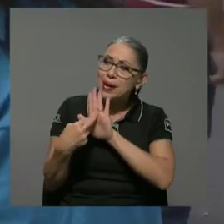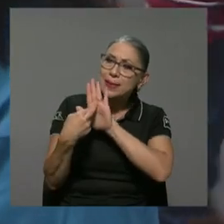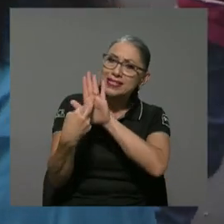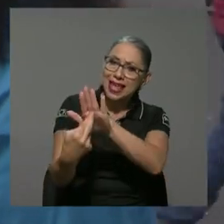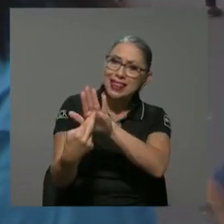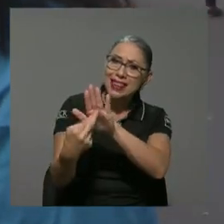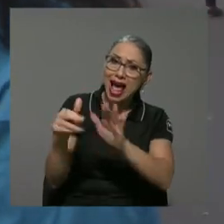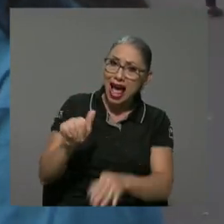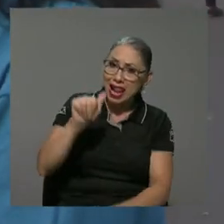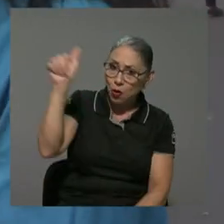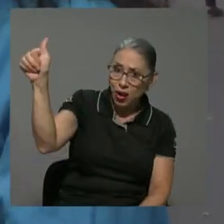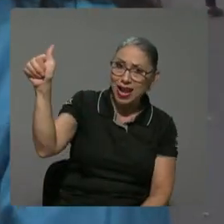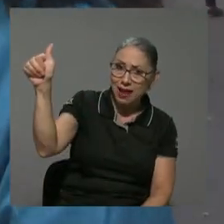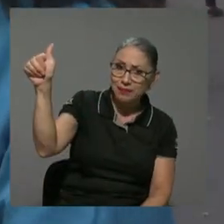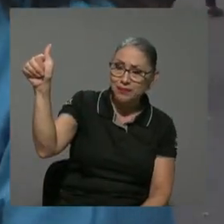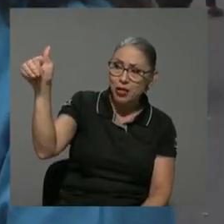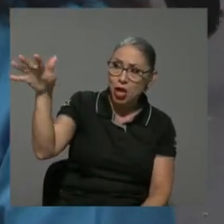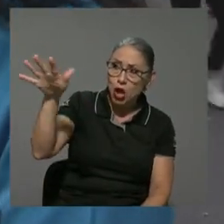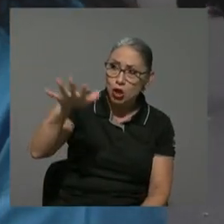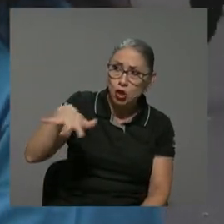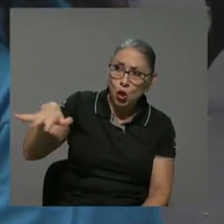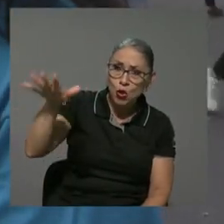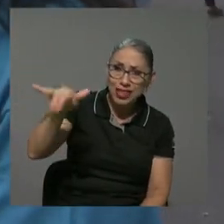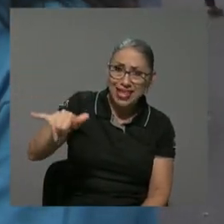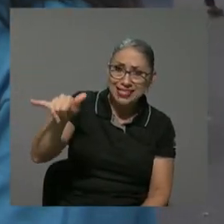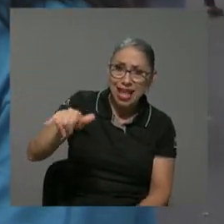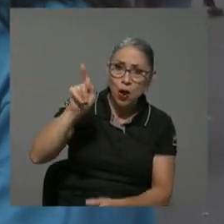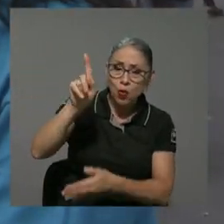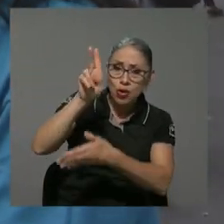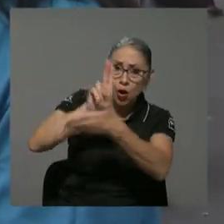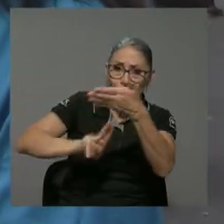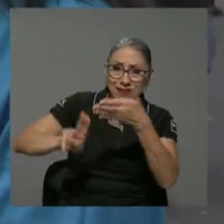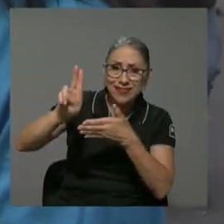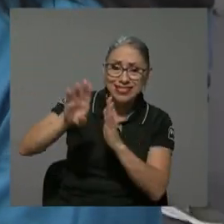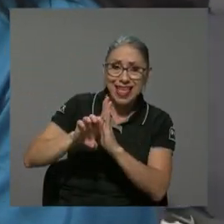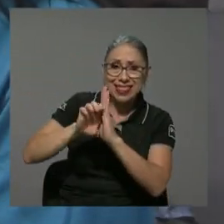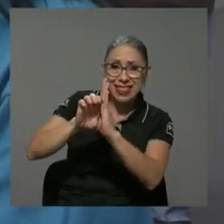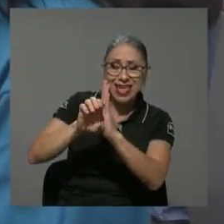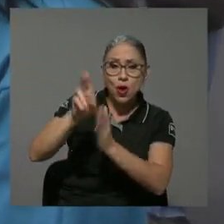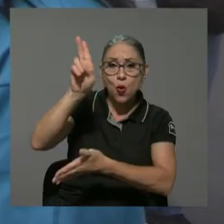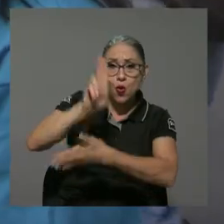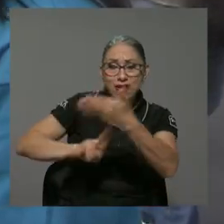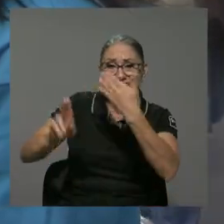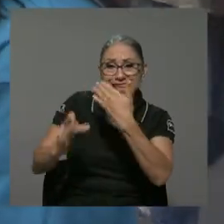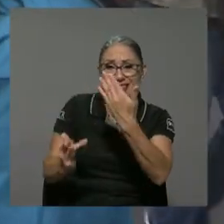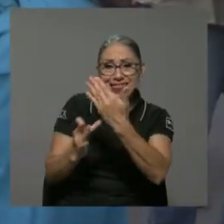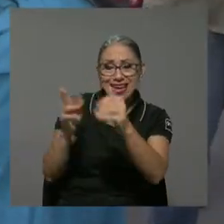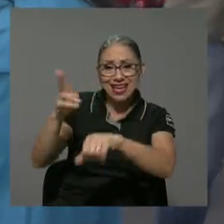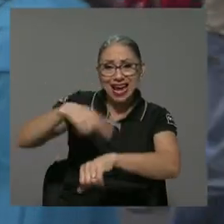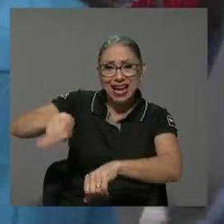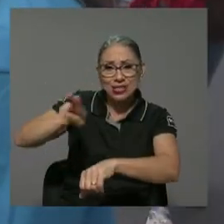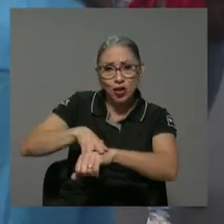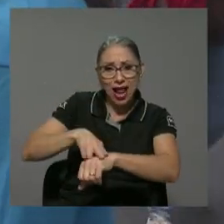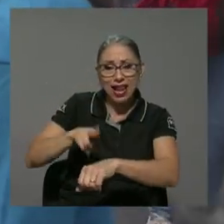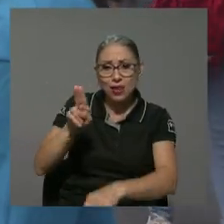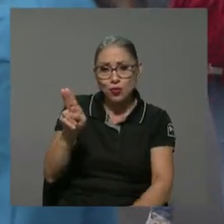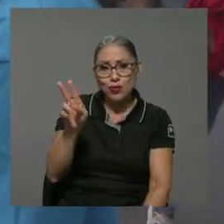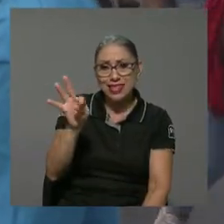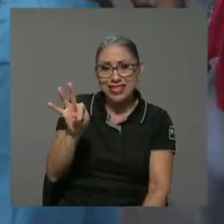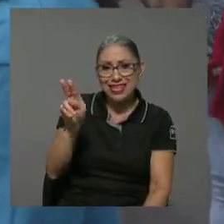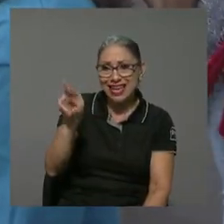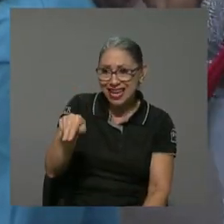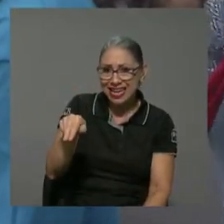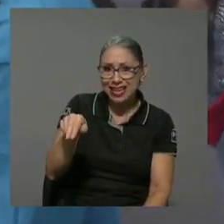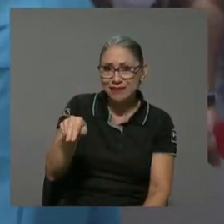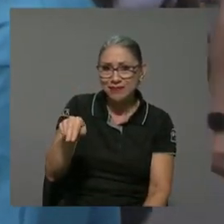a Alajuela, donde está una universidad como la Universidad Técnica Nacional. ¿Sería un